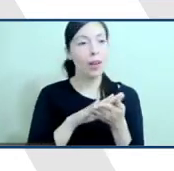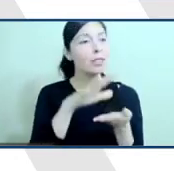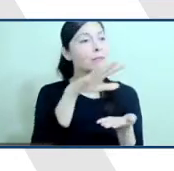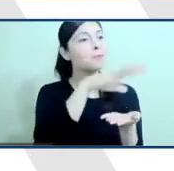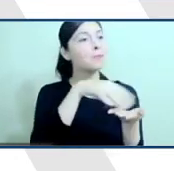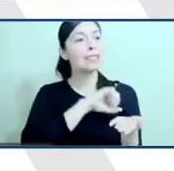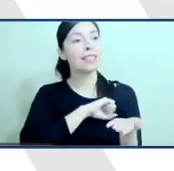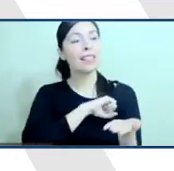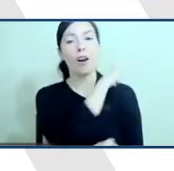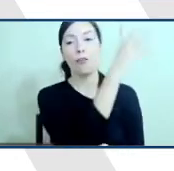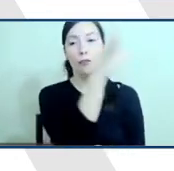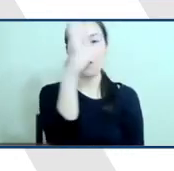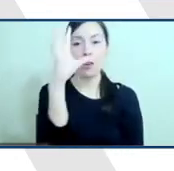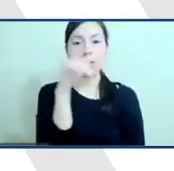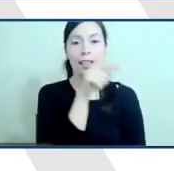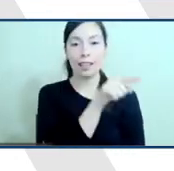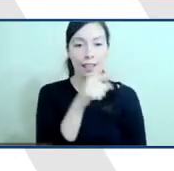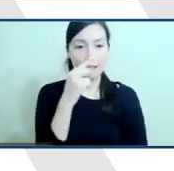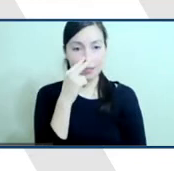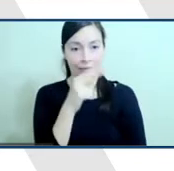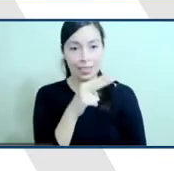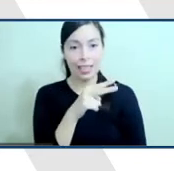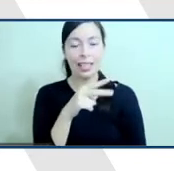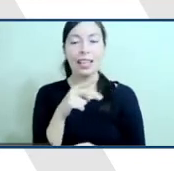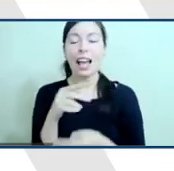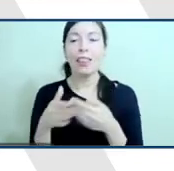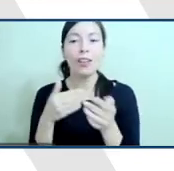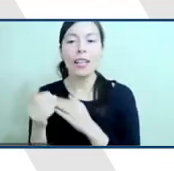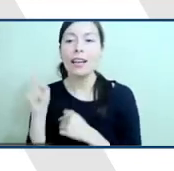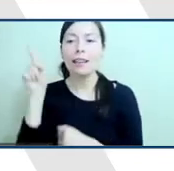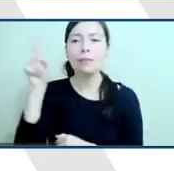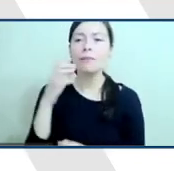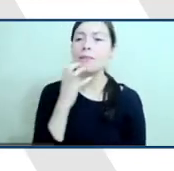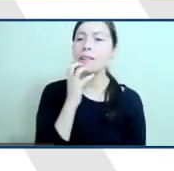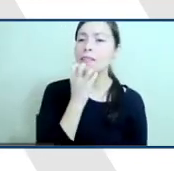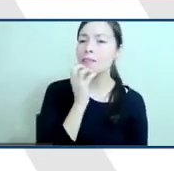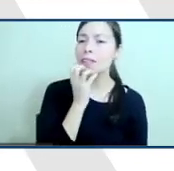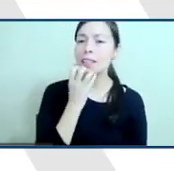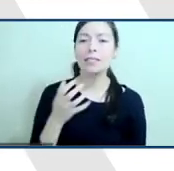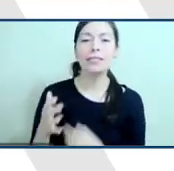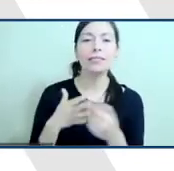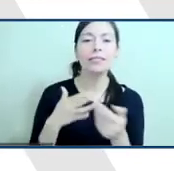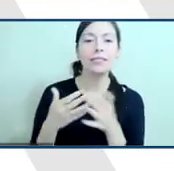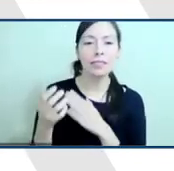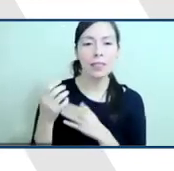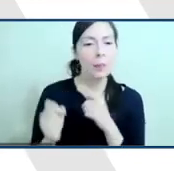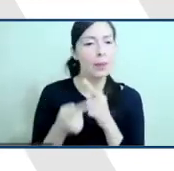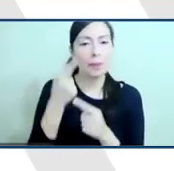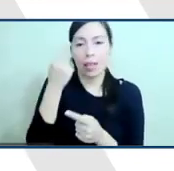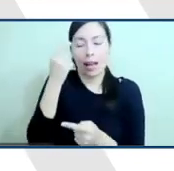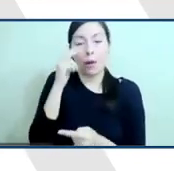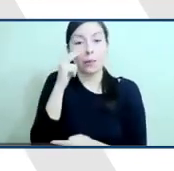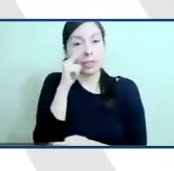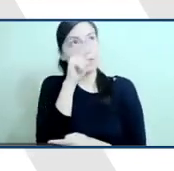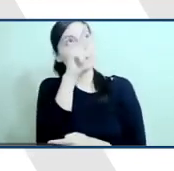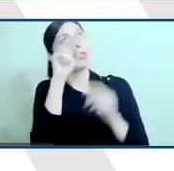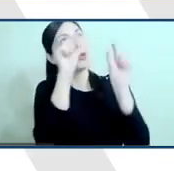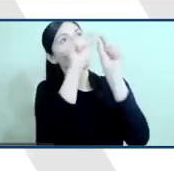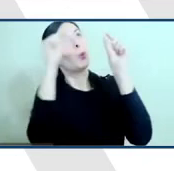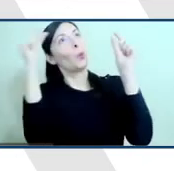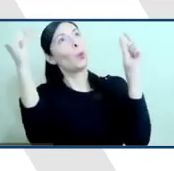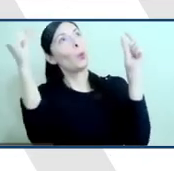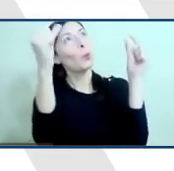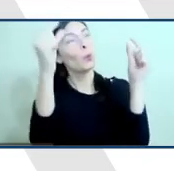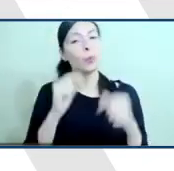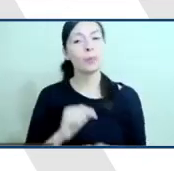este punto histórico de Antofagasta, desde donde se hicieron estas primeras observaciones de un cuerpo orbitando la Tierra.